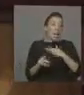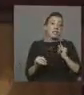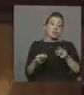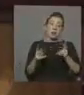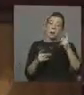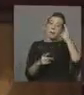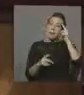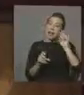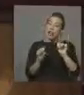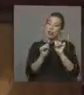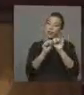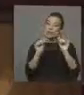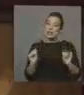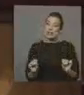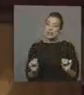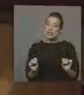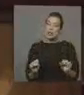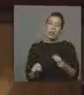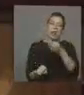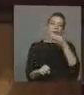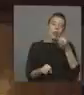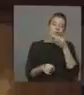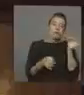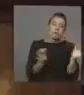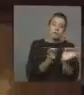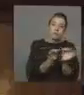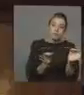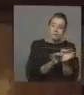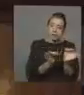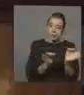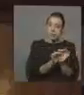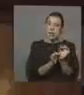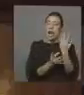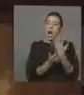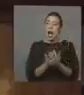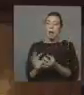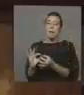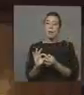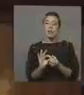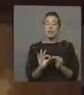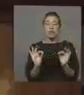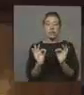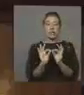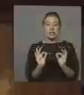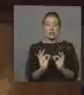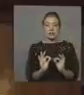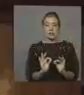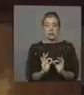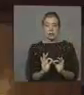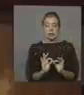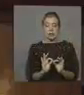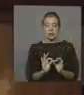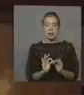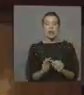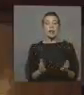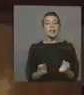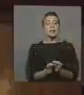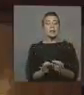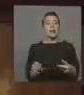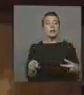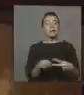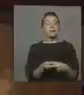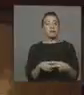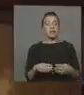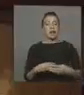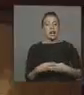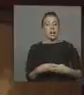con un sistema de consejería, y se contemplan causales específicas en las que se justifica interrumpir